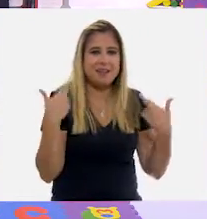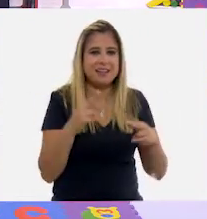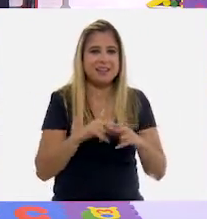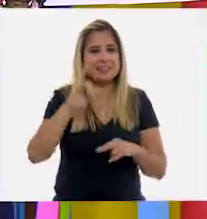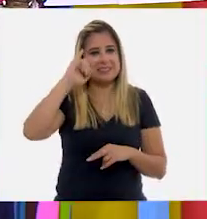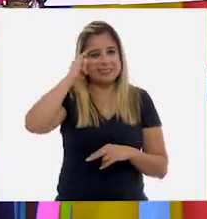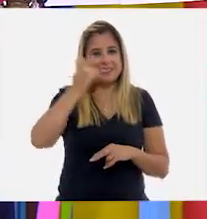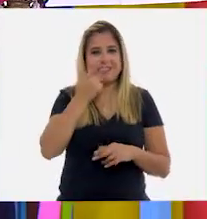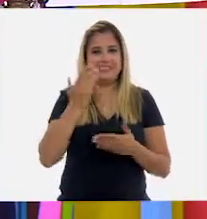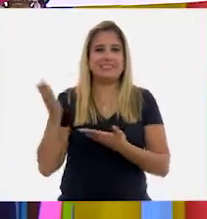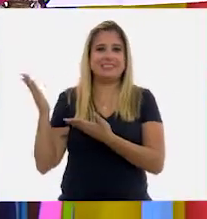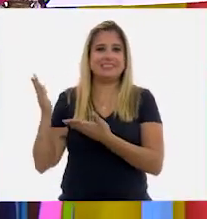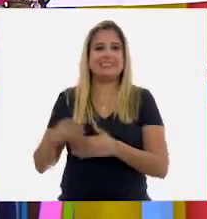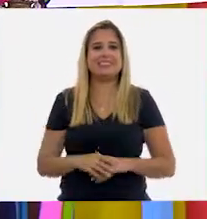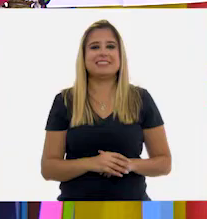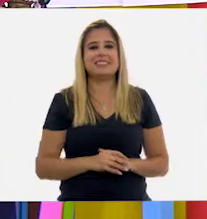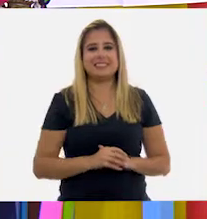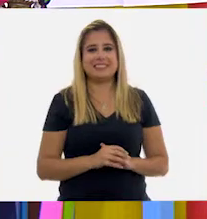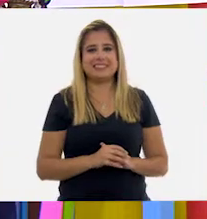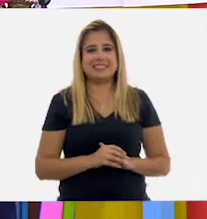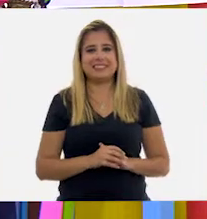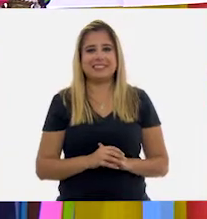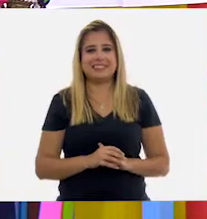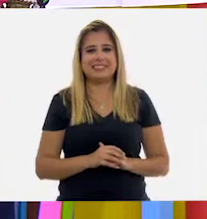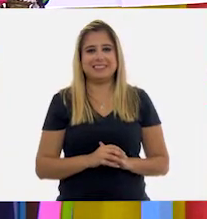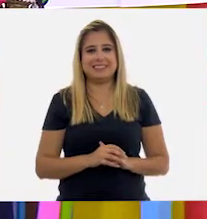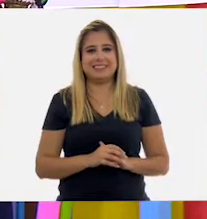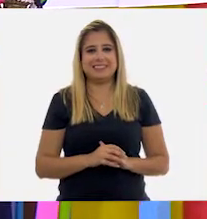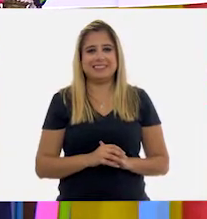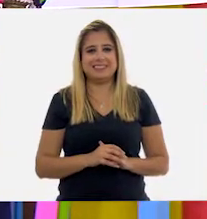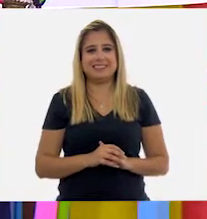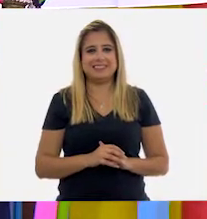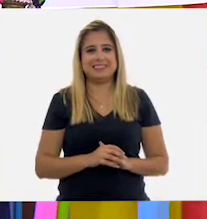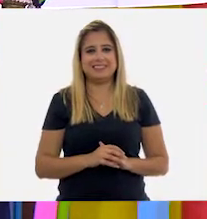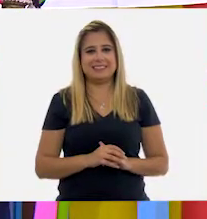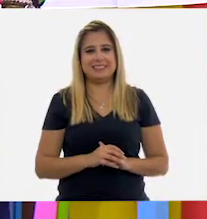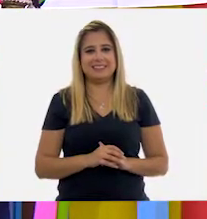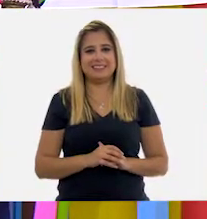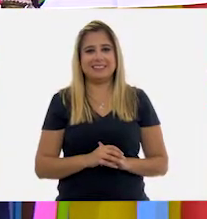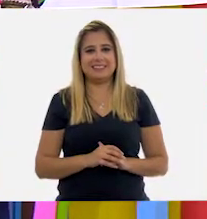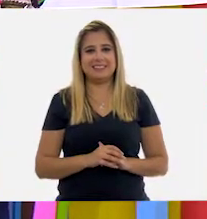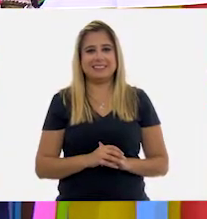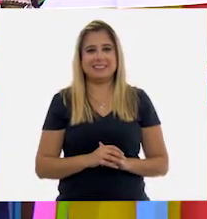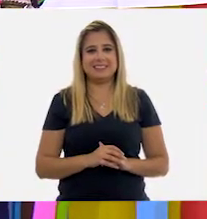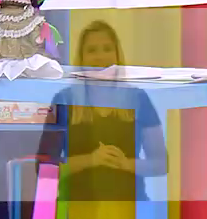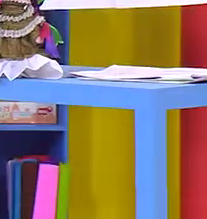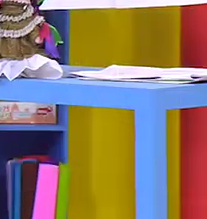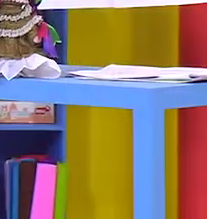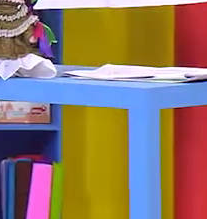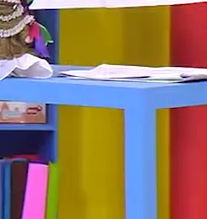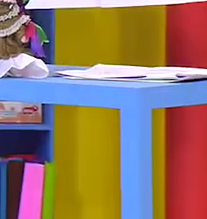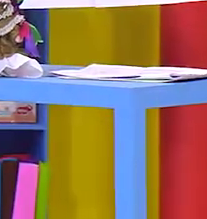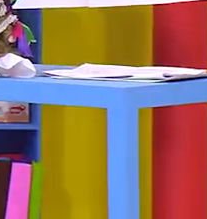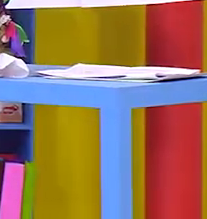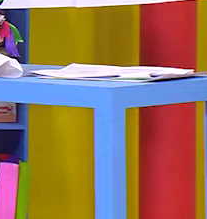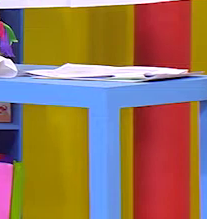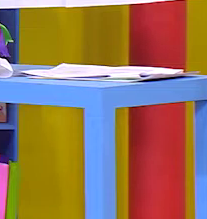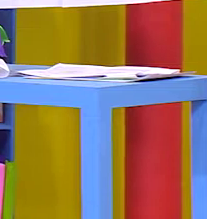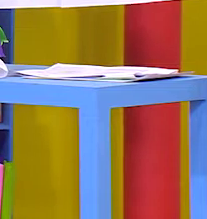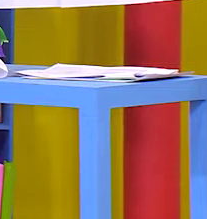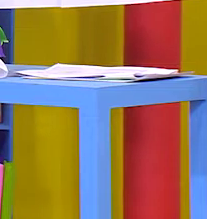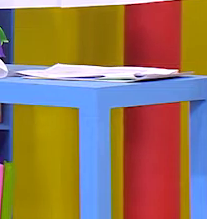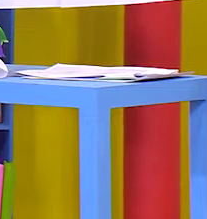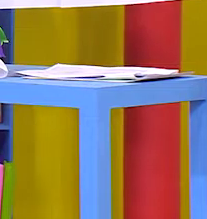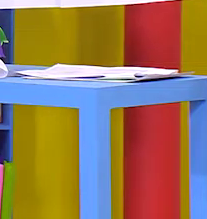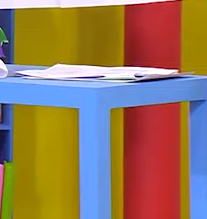de mi cuerpo, niaga, no human ahí no narnia, zato niar niaño. Ga un día gato ya chelo chivati, gato